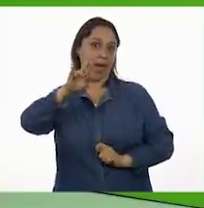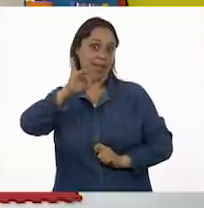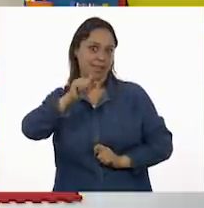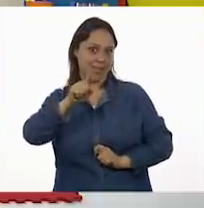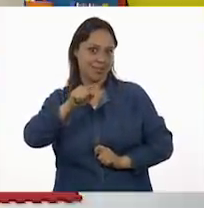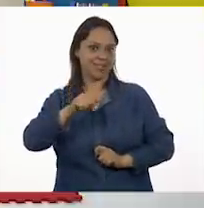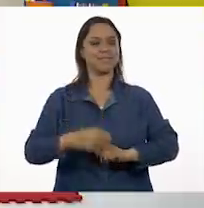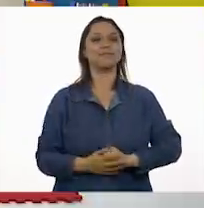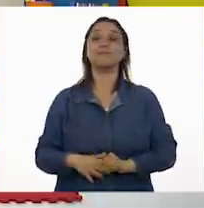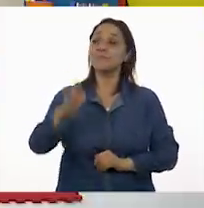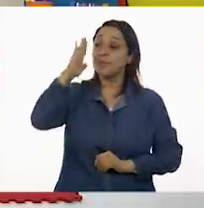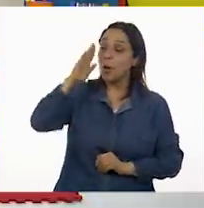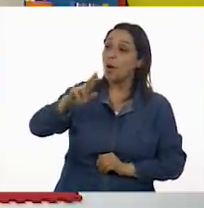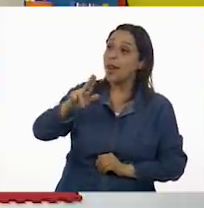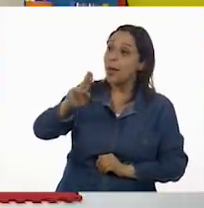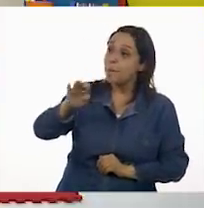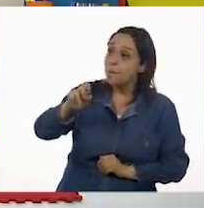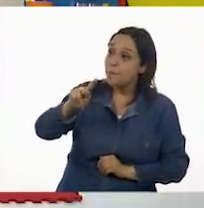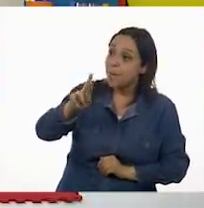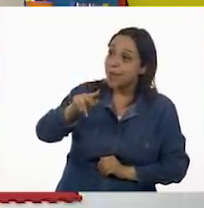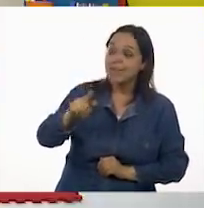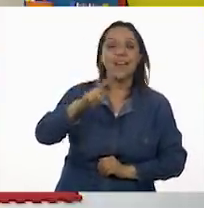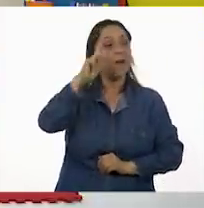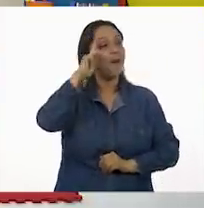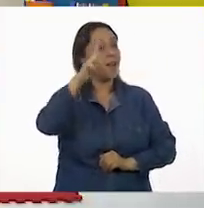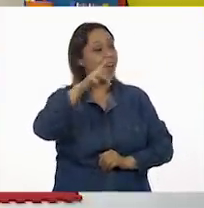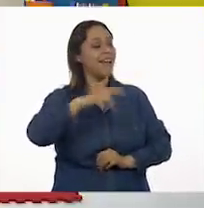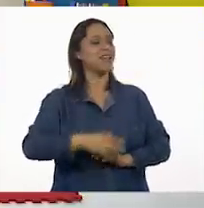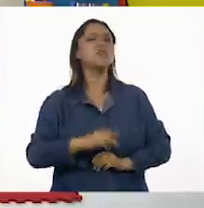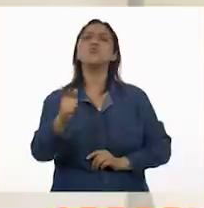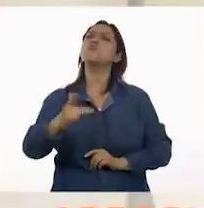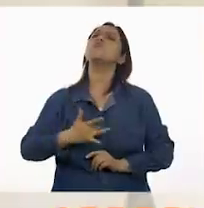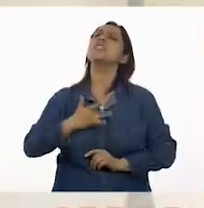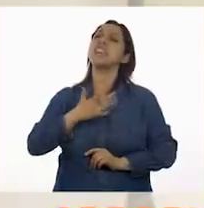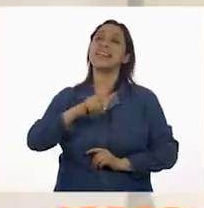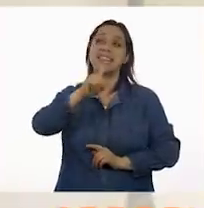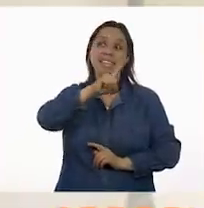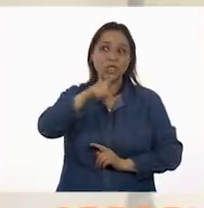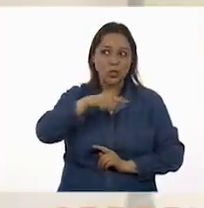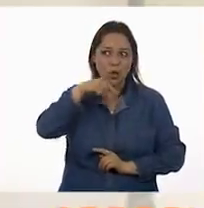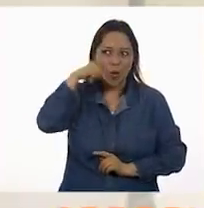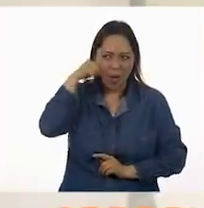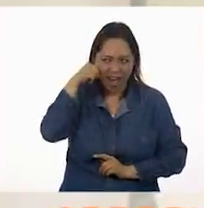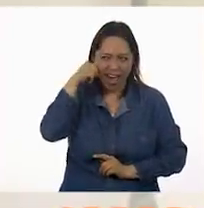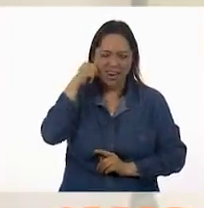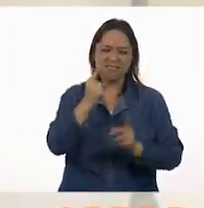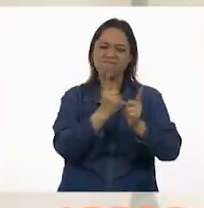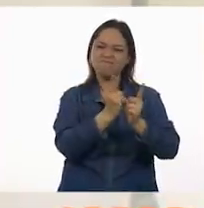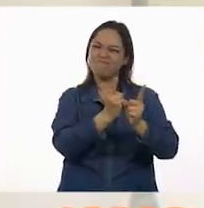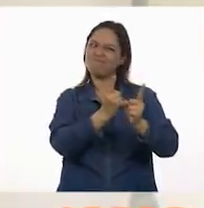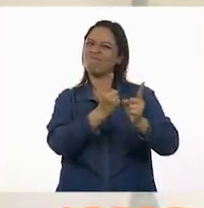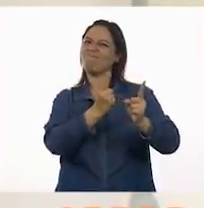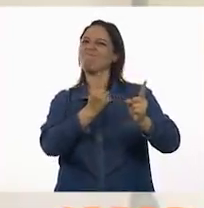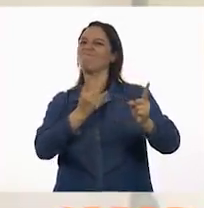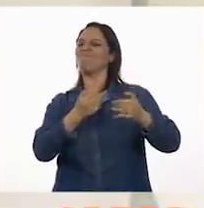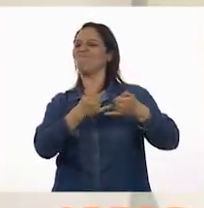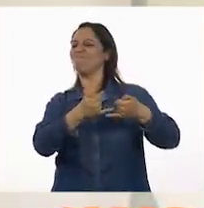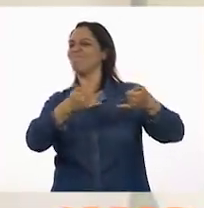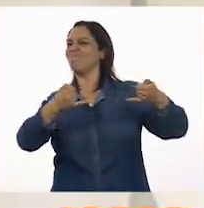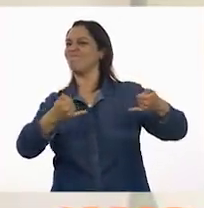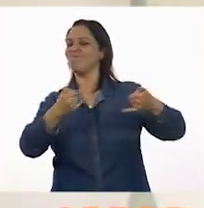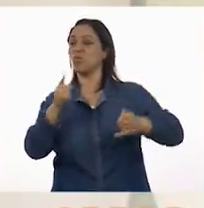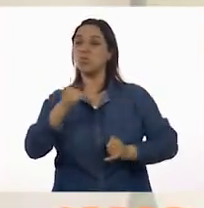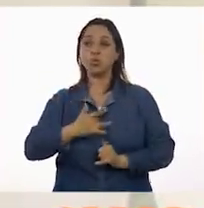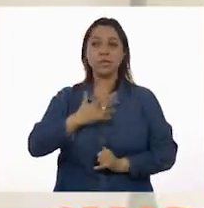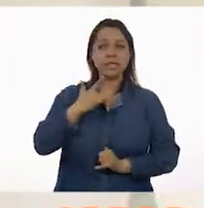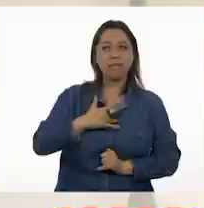¡Lista! Hola, Beatriz. Hola. ¿Qué sientes de que Sohar se esté alejando de ti? ¿Te